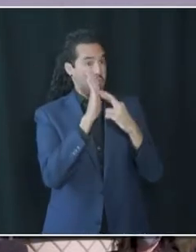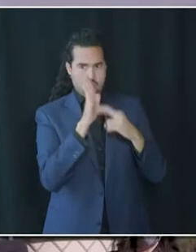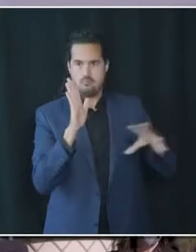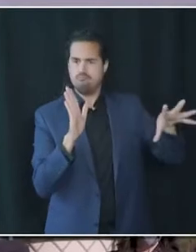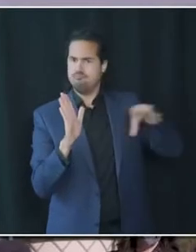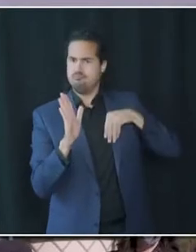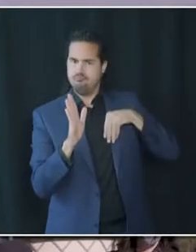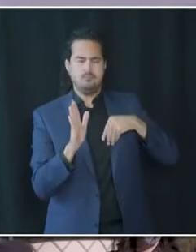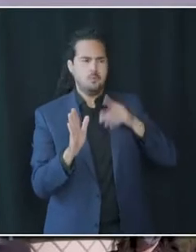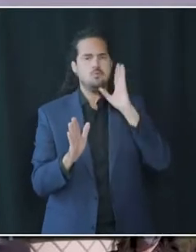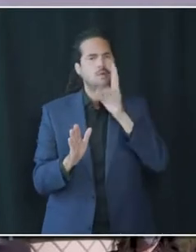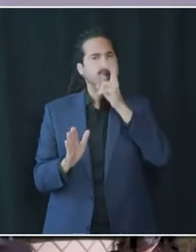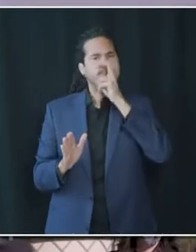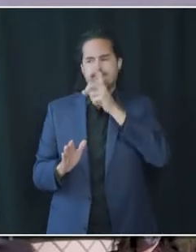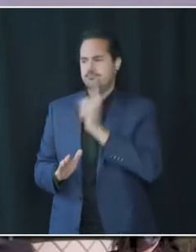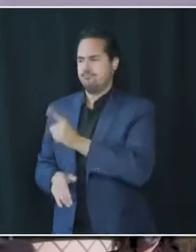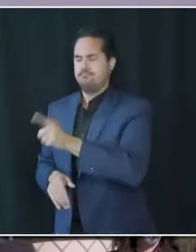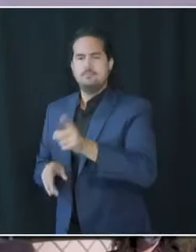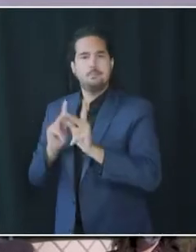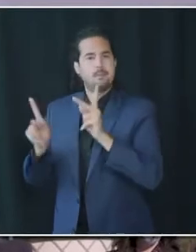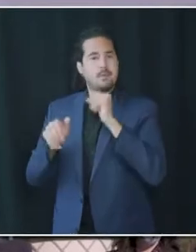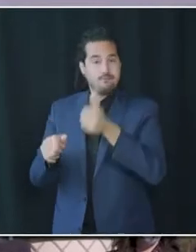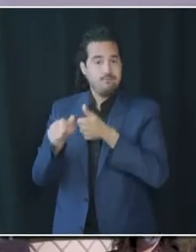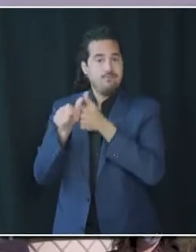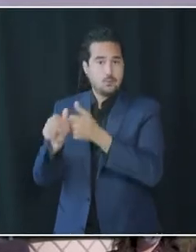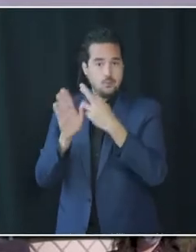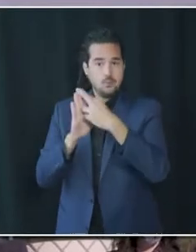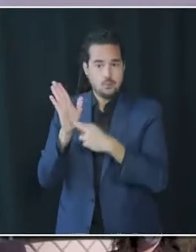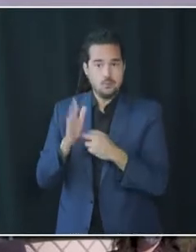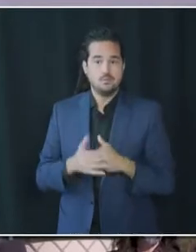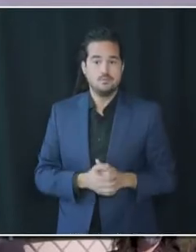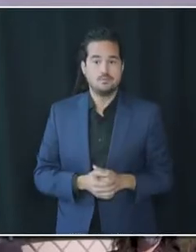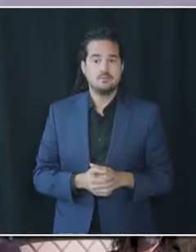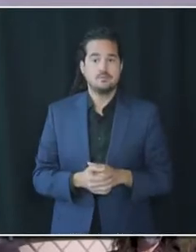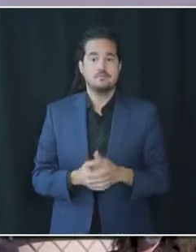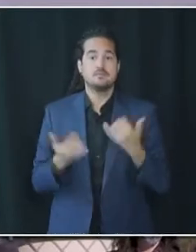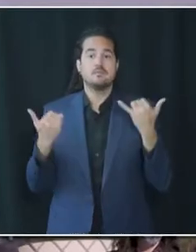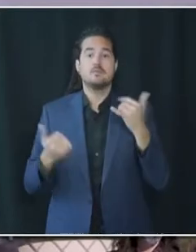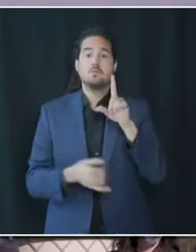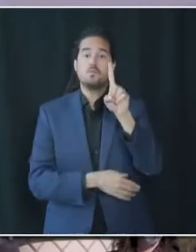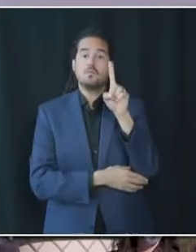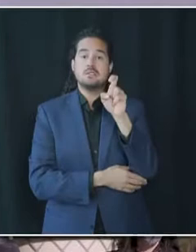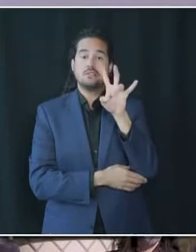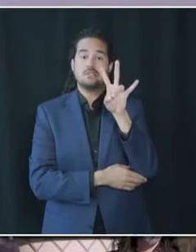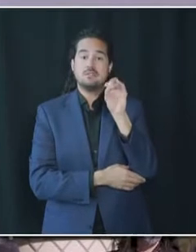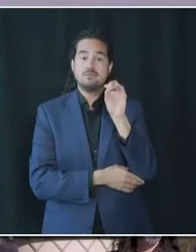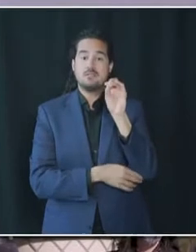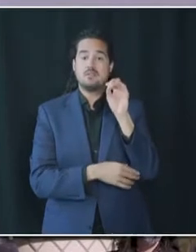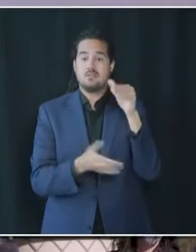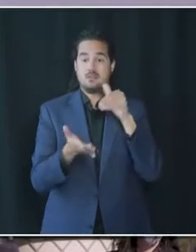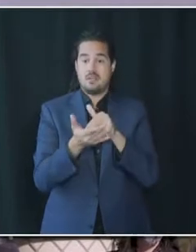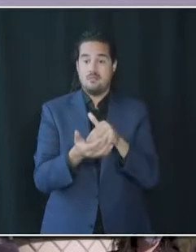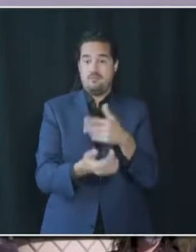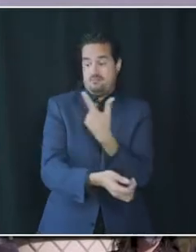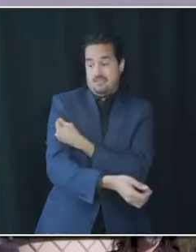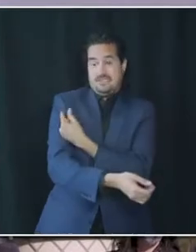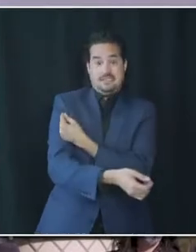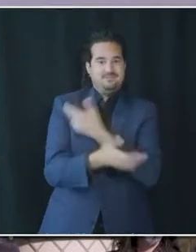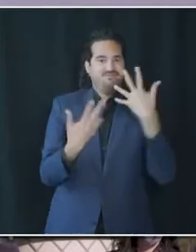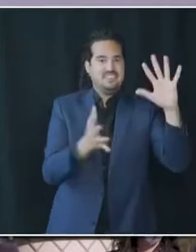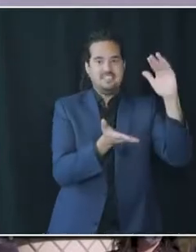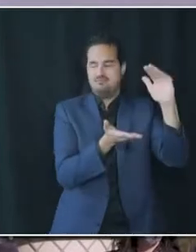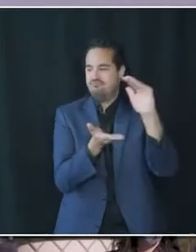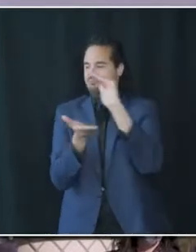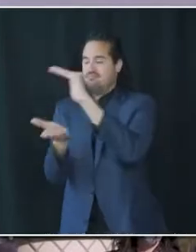administrando para no desaprovechar las 170.000 fueron destinadas que tenían cbs que no habían administrado y las